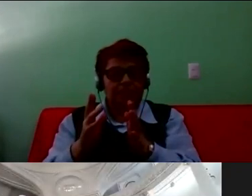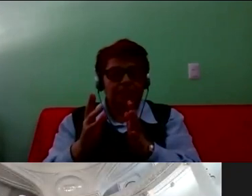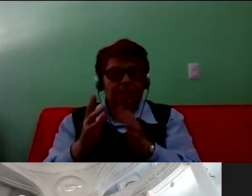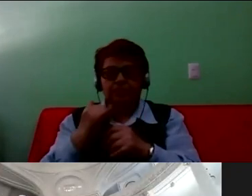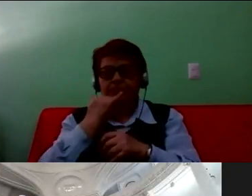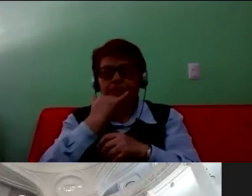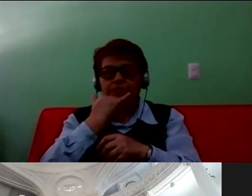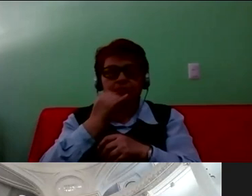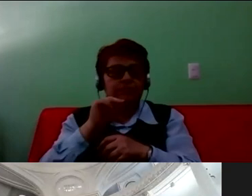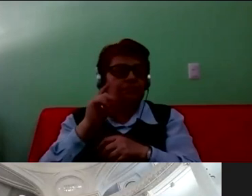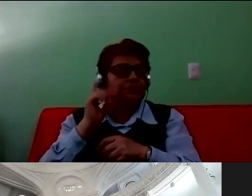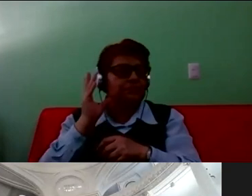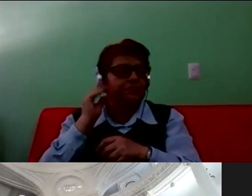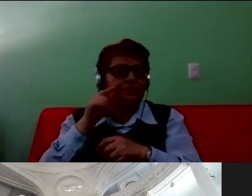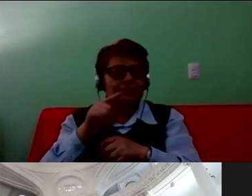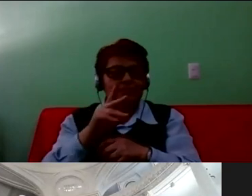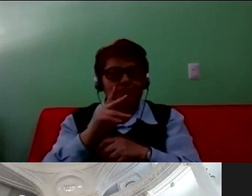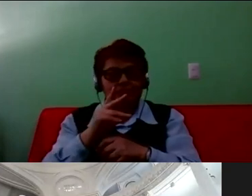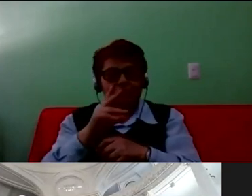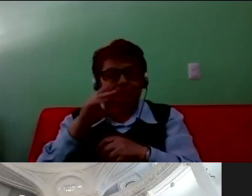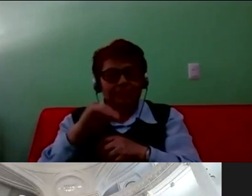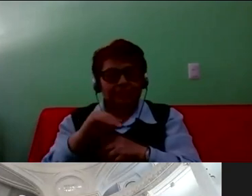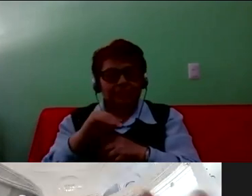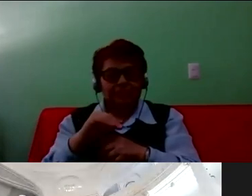Perdone, no le escuché. Lo prendió, pero lo volvió a apagar.